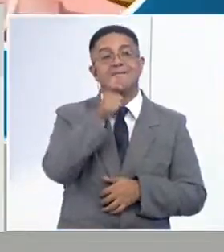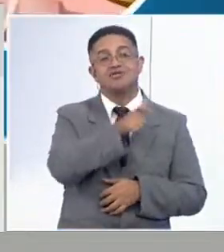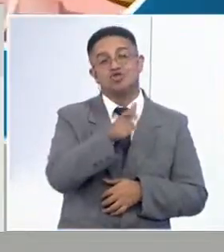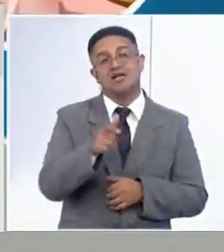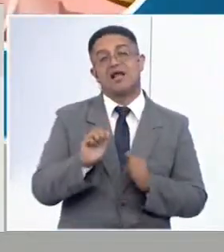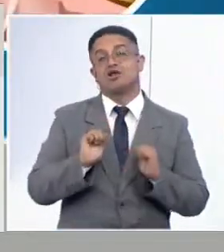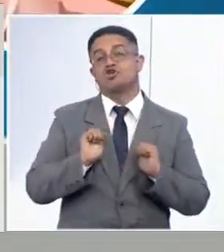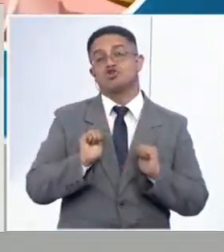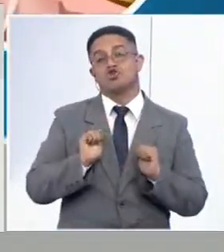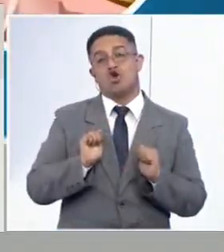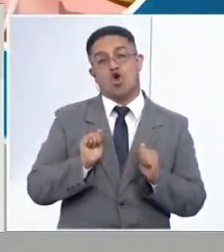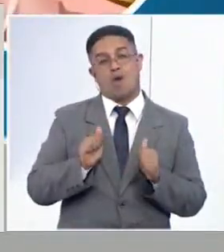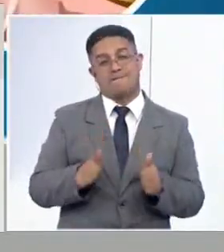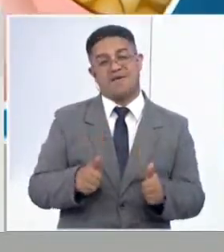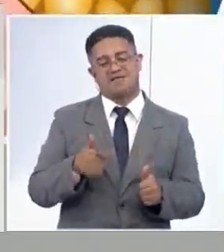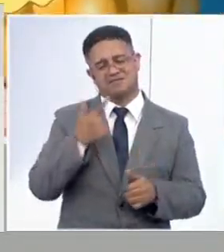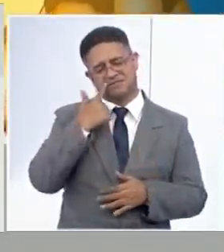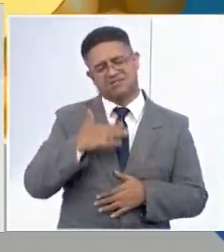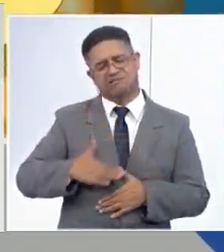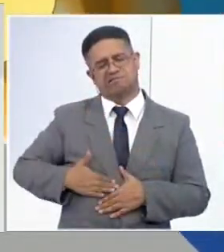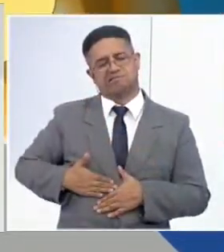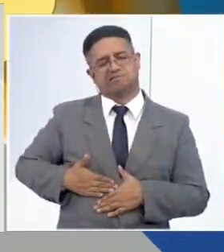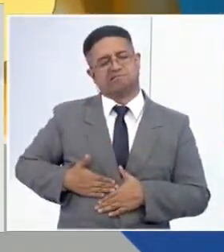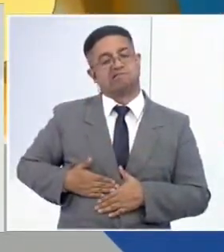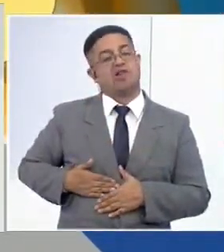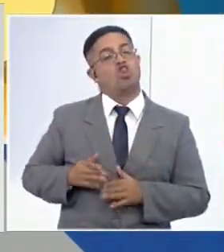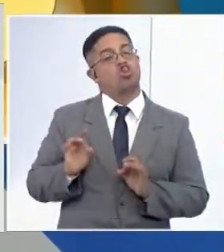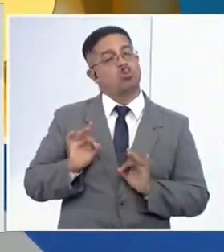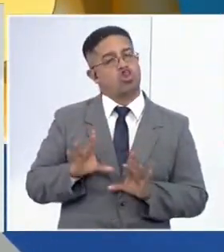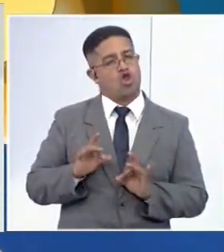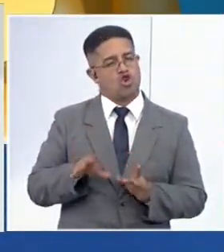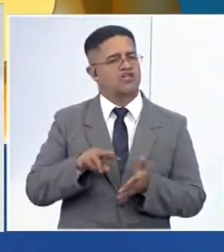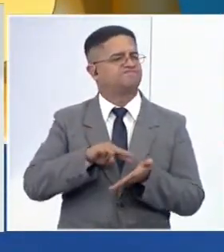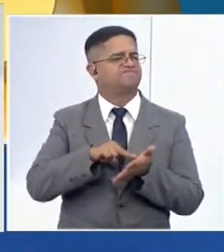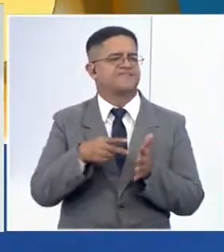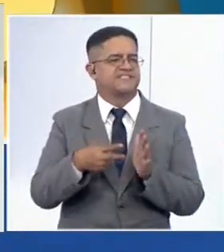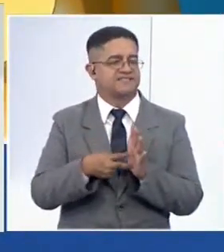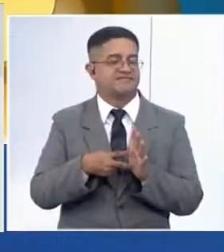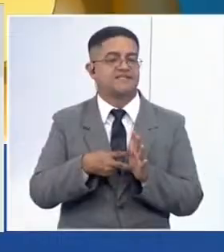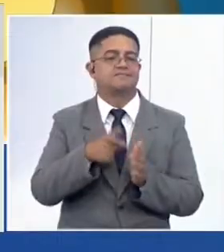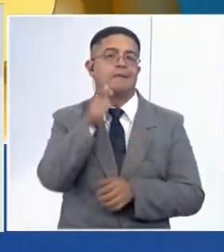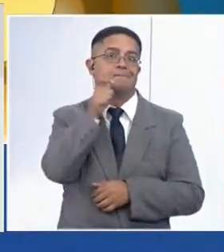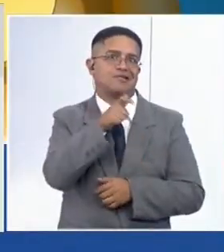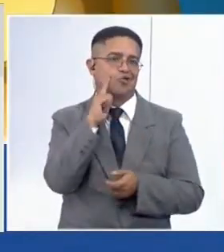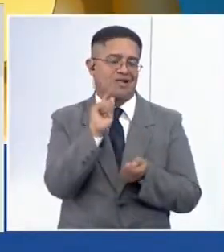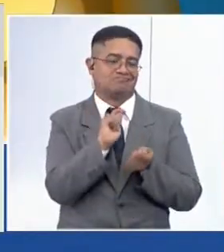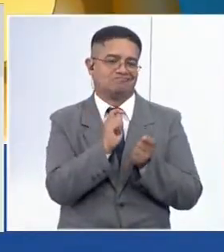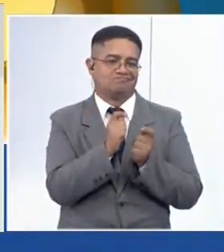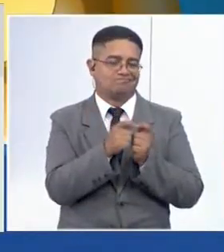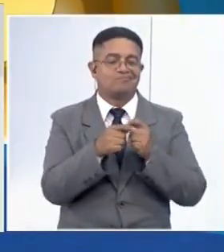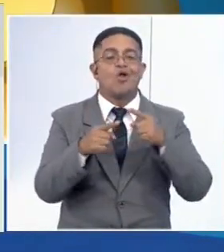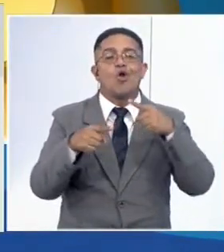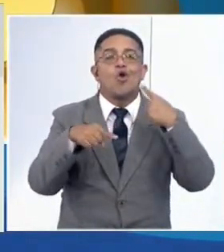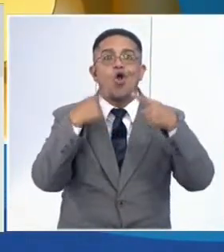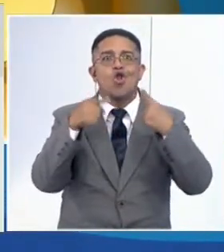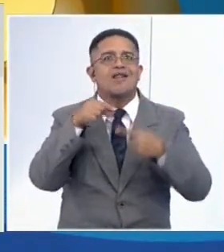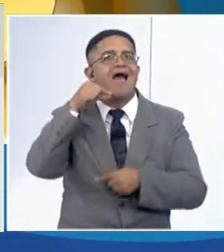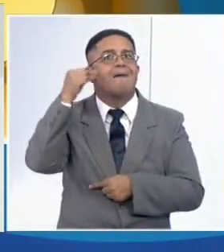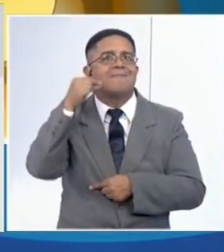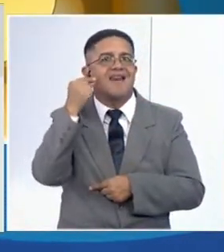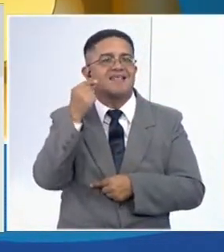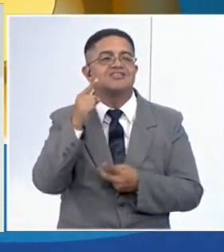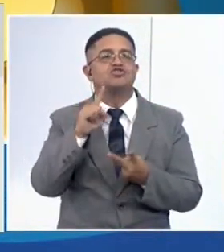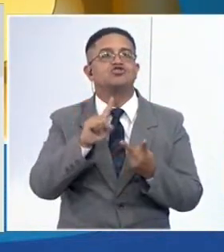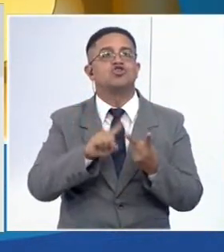que se llama síndrome ictérico obstructivo. ¿Qué significa eso? El paciente va a hacer ictericia, es decir, se va a colocar amarillo, va a